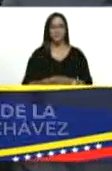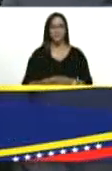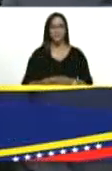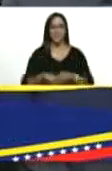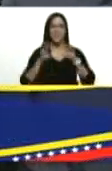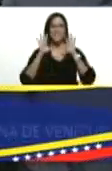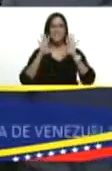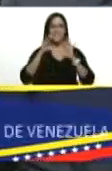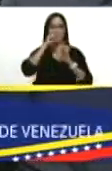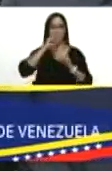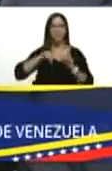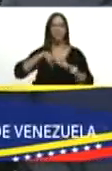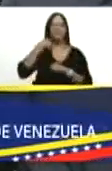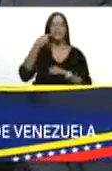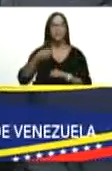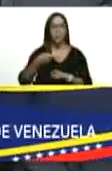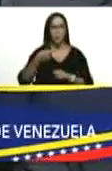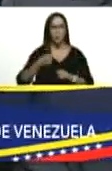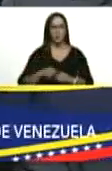10 años después